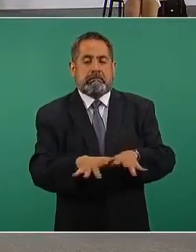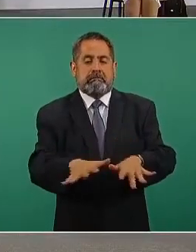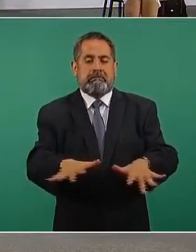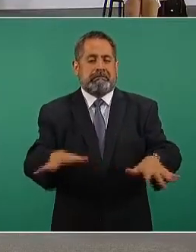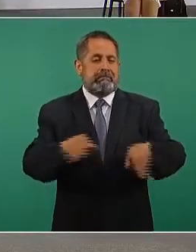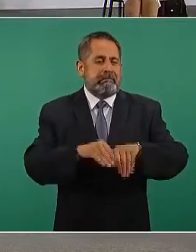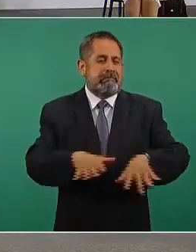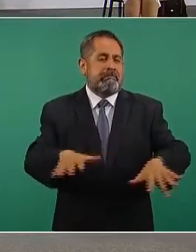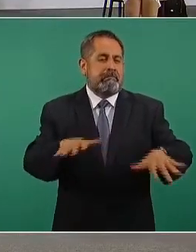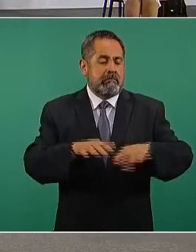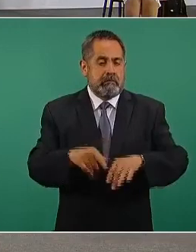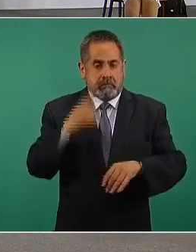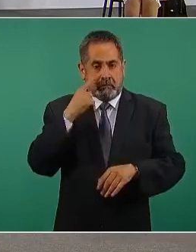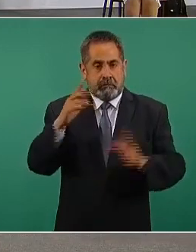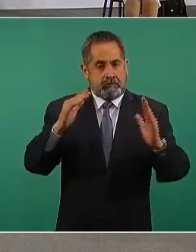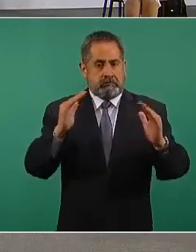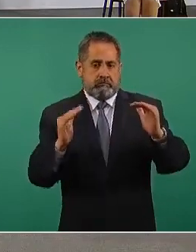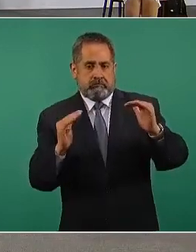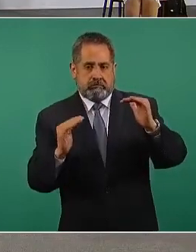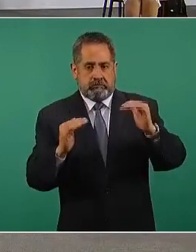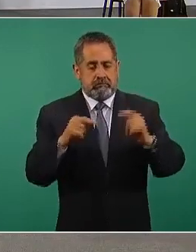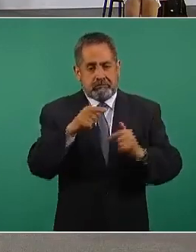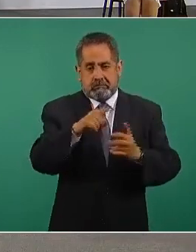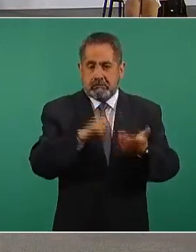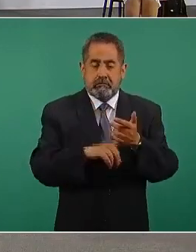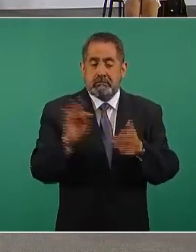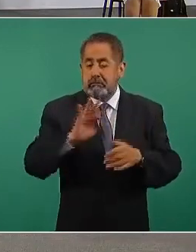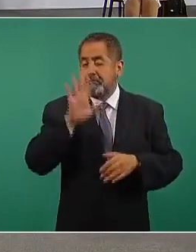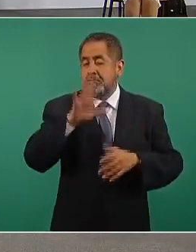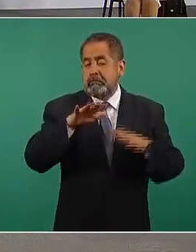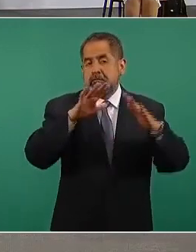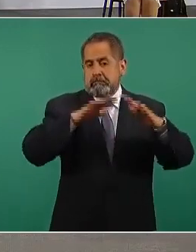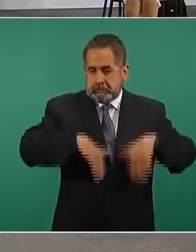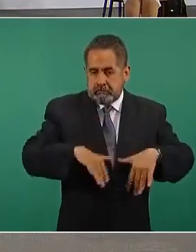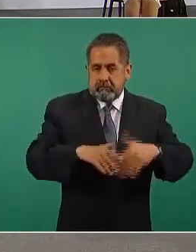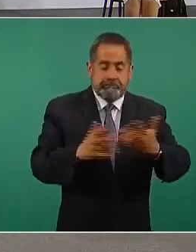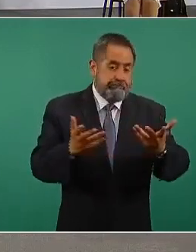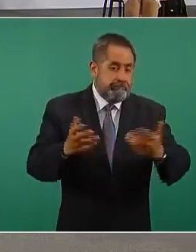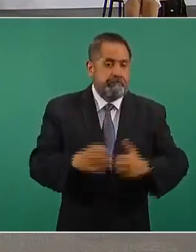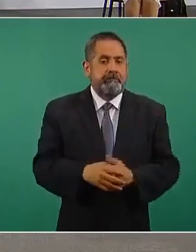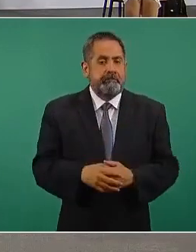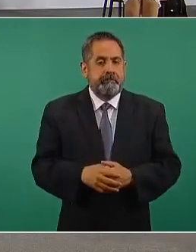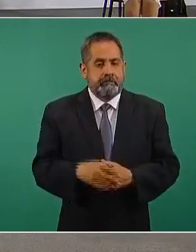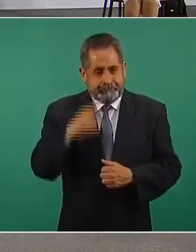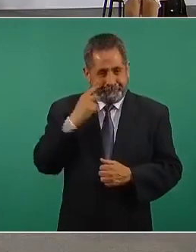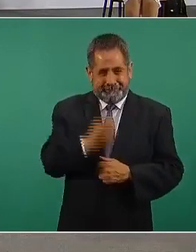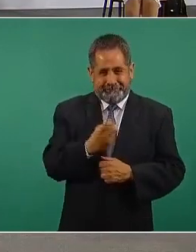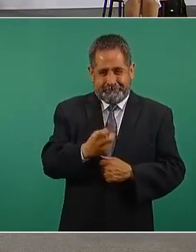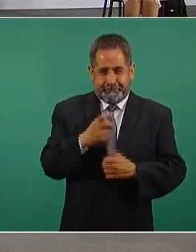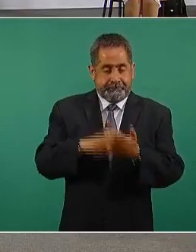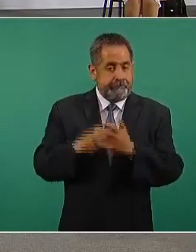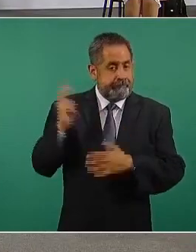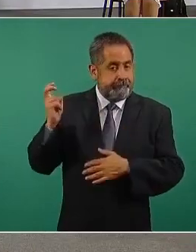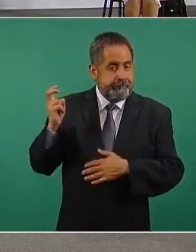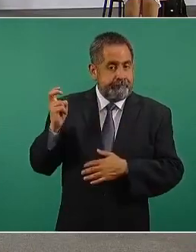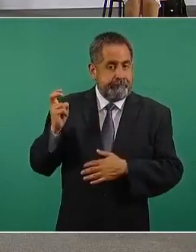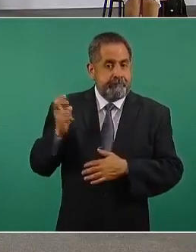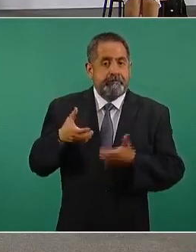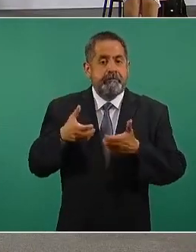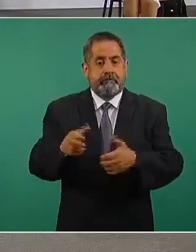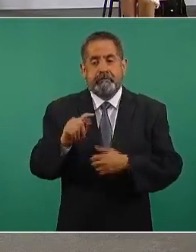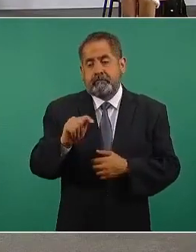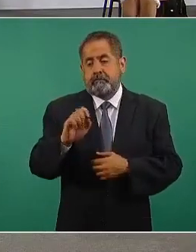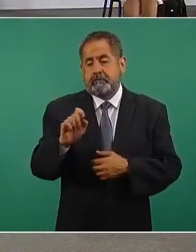se ve un poco derrumbado el túnel. La que sigue, por favor. Esta es la toma que se ubica en Avenida